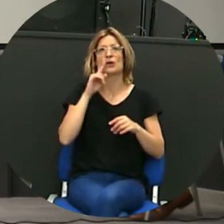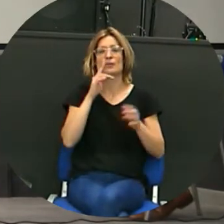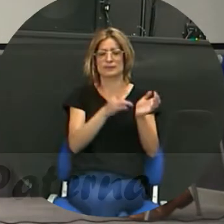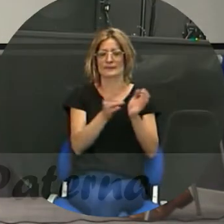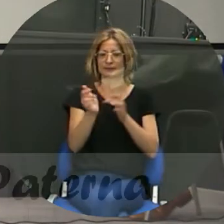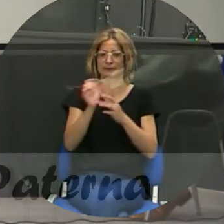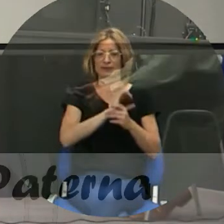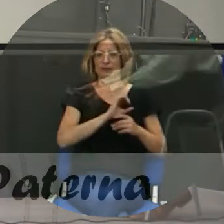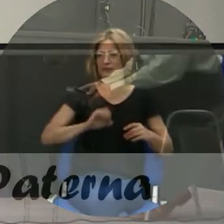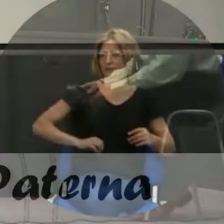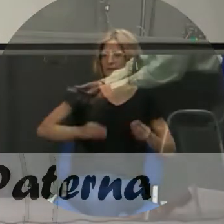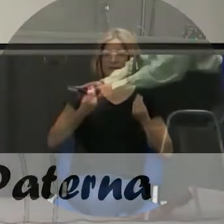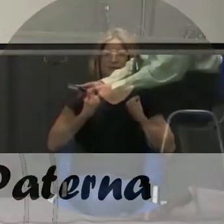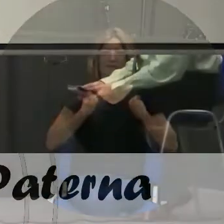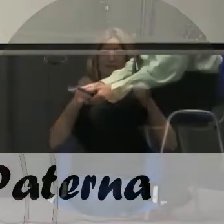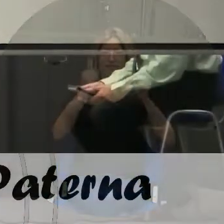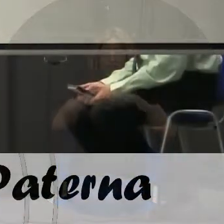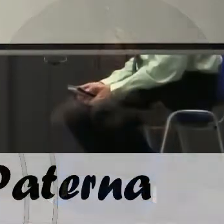vivo. Amén.